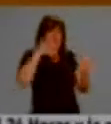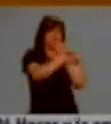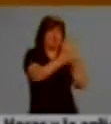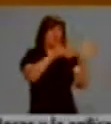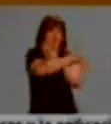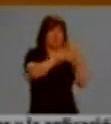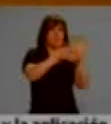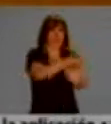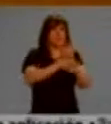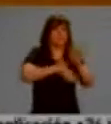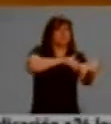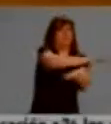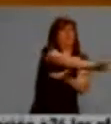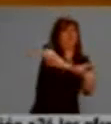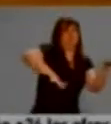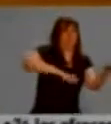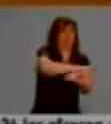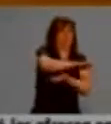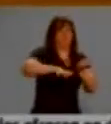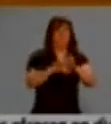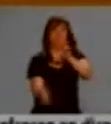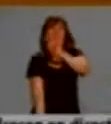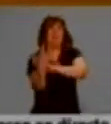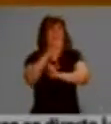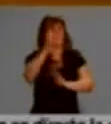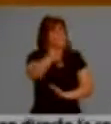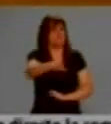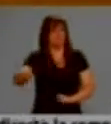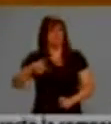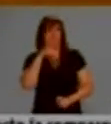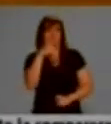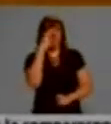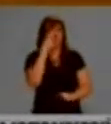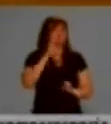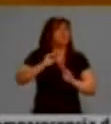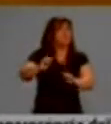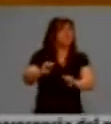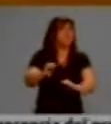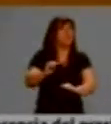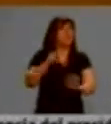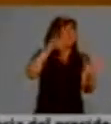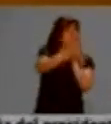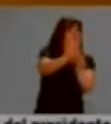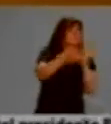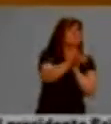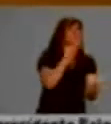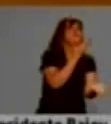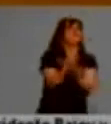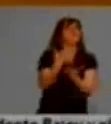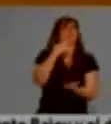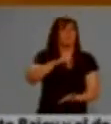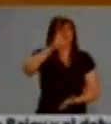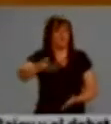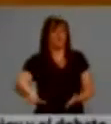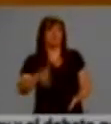que algunos están creando interesadamente. Esas explicaciones pídanselas a quien acusa, a quien difunde, a